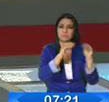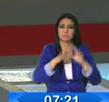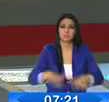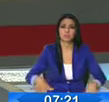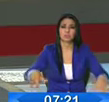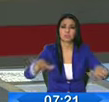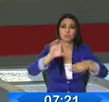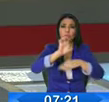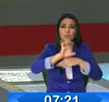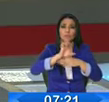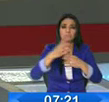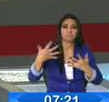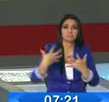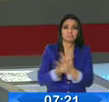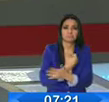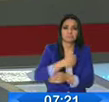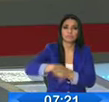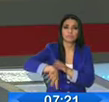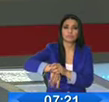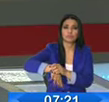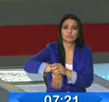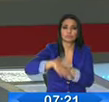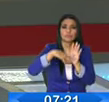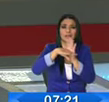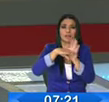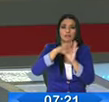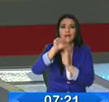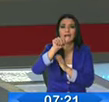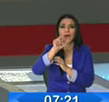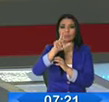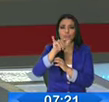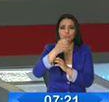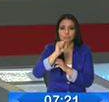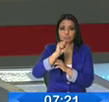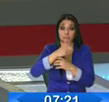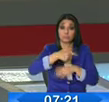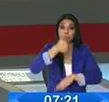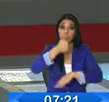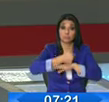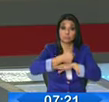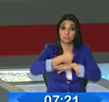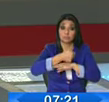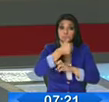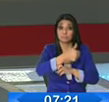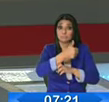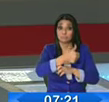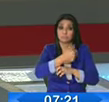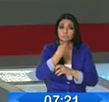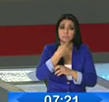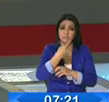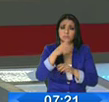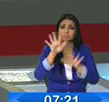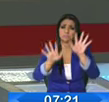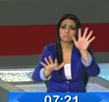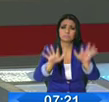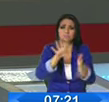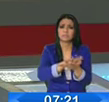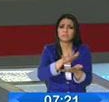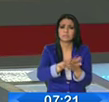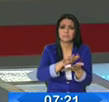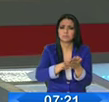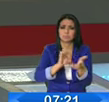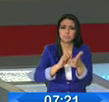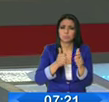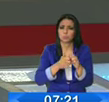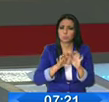país sobre la incautación de fondos del banco del austro las autoridades de entidad aseguraron la ciudadanía que no habrá este